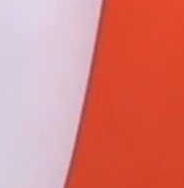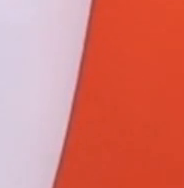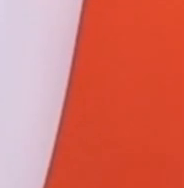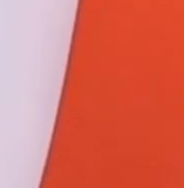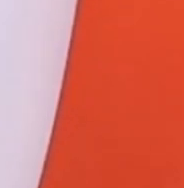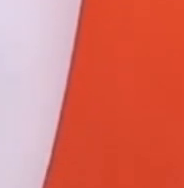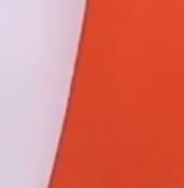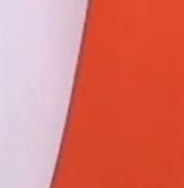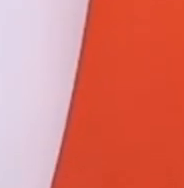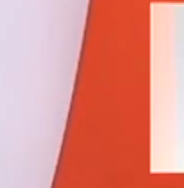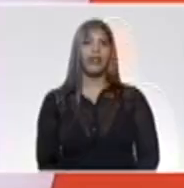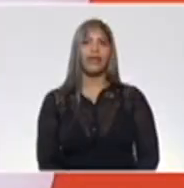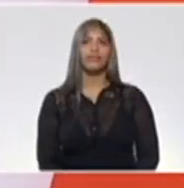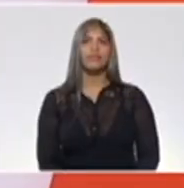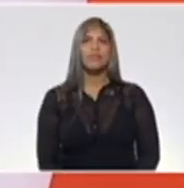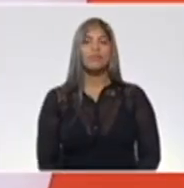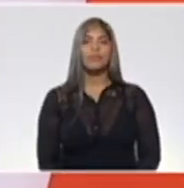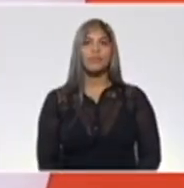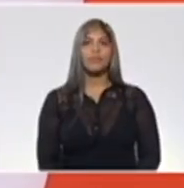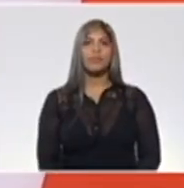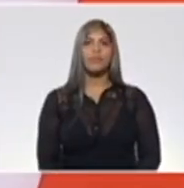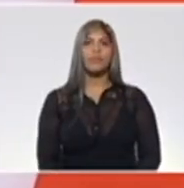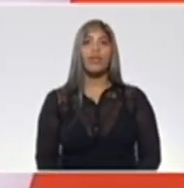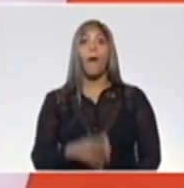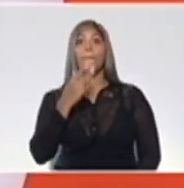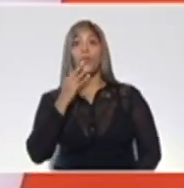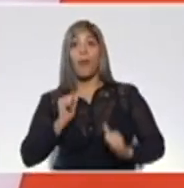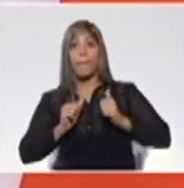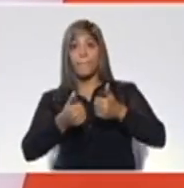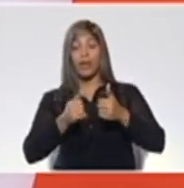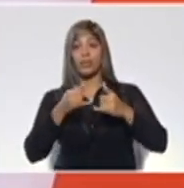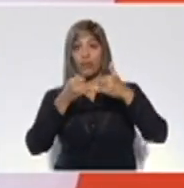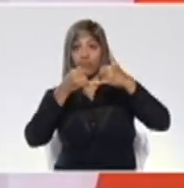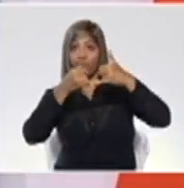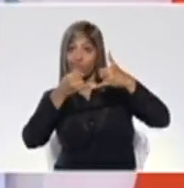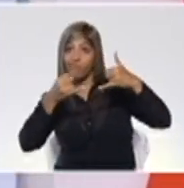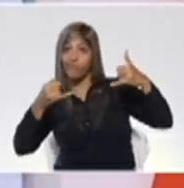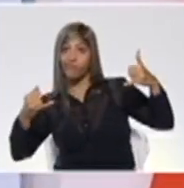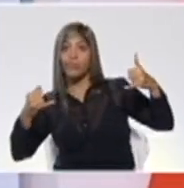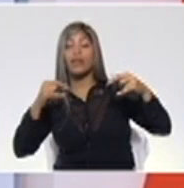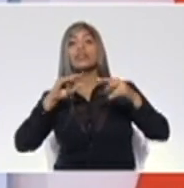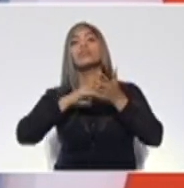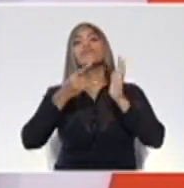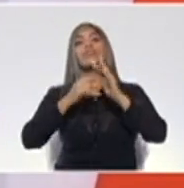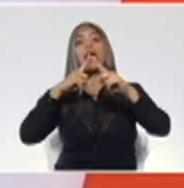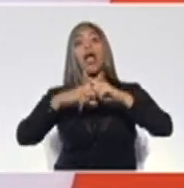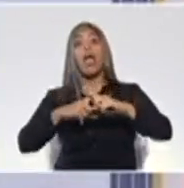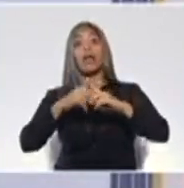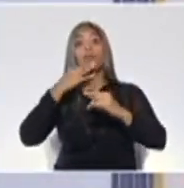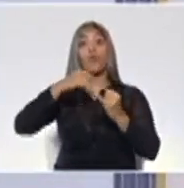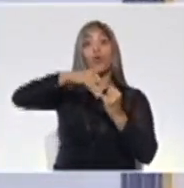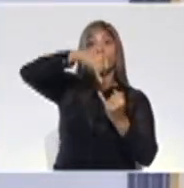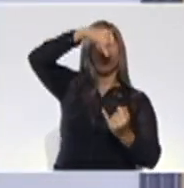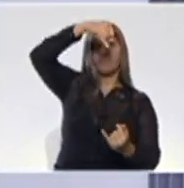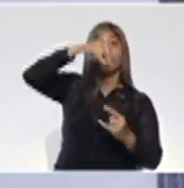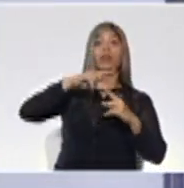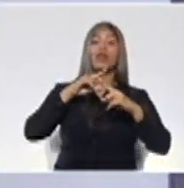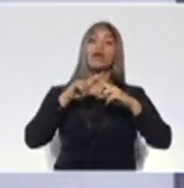donde, bueno, inicialmente el horizontal es el eje X y el vertical el eje